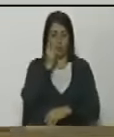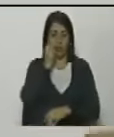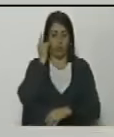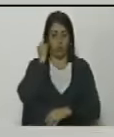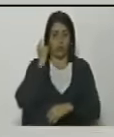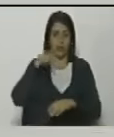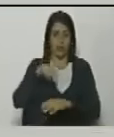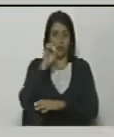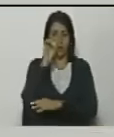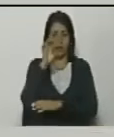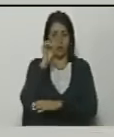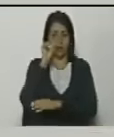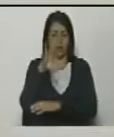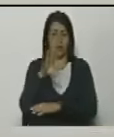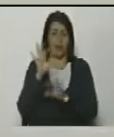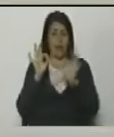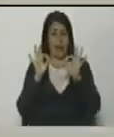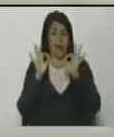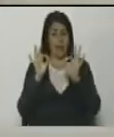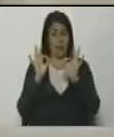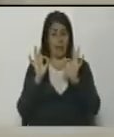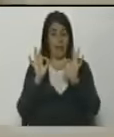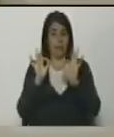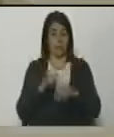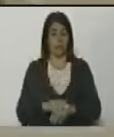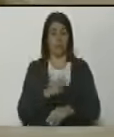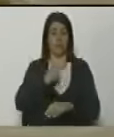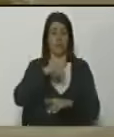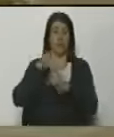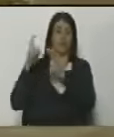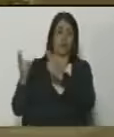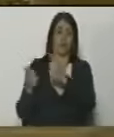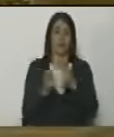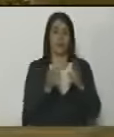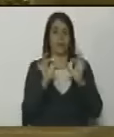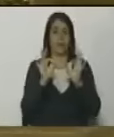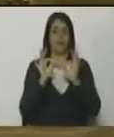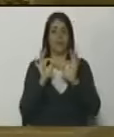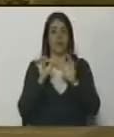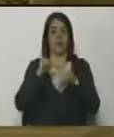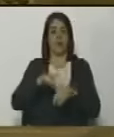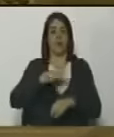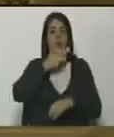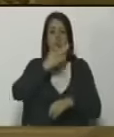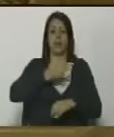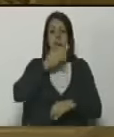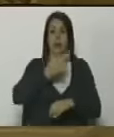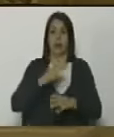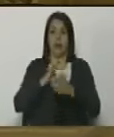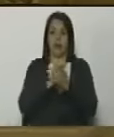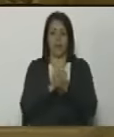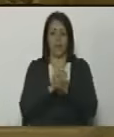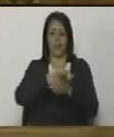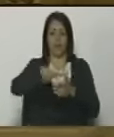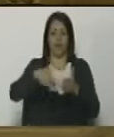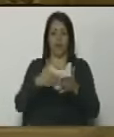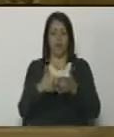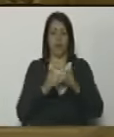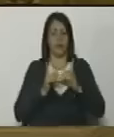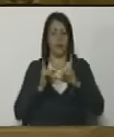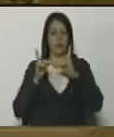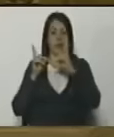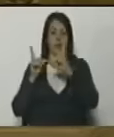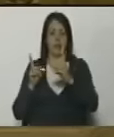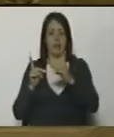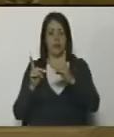diputadas de esta Asamblea, muy especialmente a nuestros invitados especiales de esta tarde, compañeros y compañeras que dedican